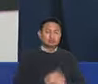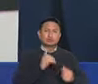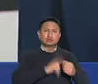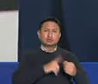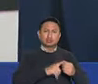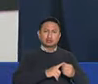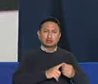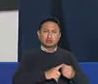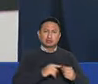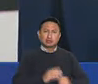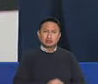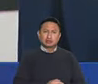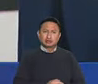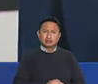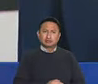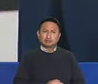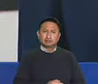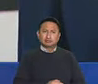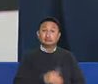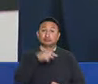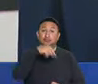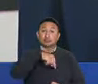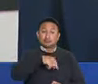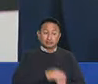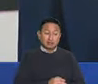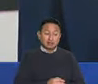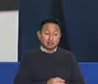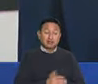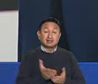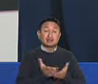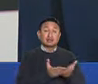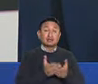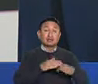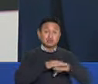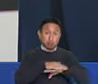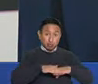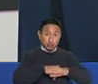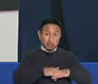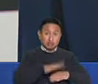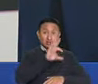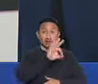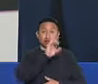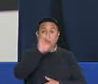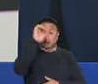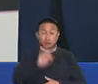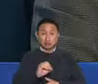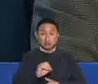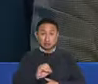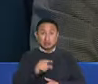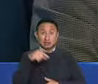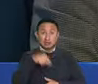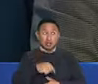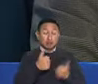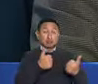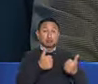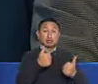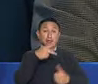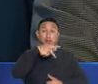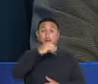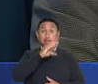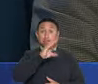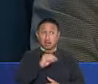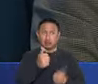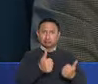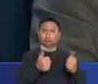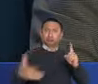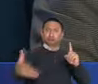ser la ciudad en donde teníamos la cobertura de servicios básicos. Correcto. Al 90%, que era el gran logro de Paco Moncayo. Correcto. En su